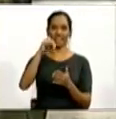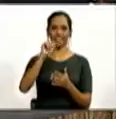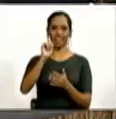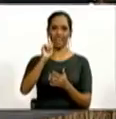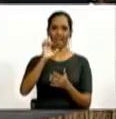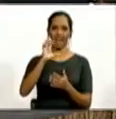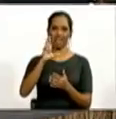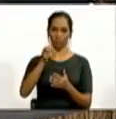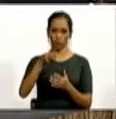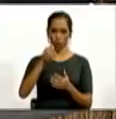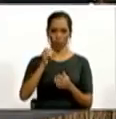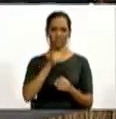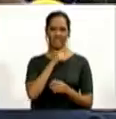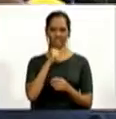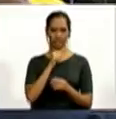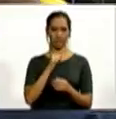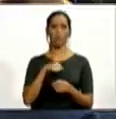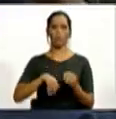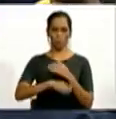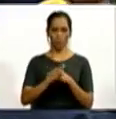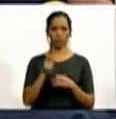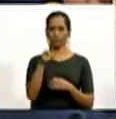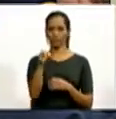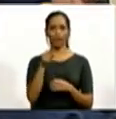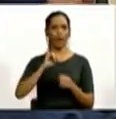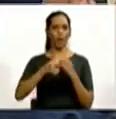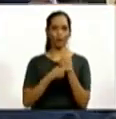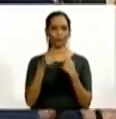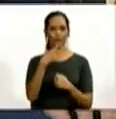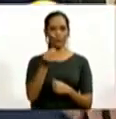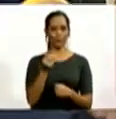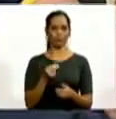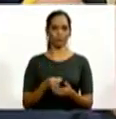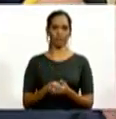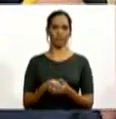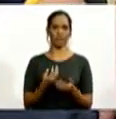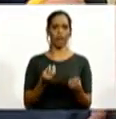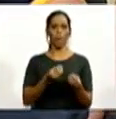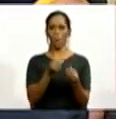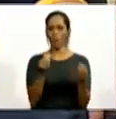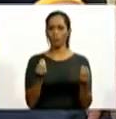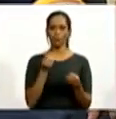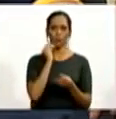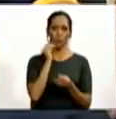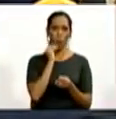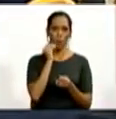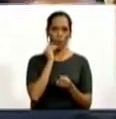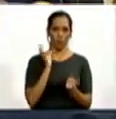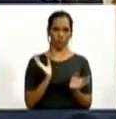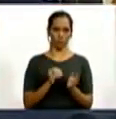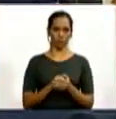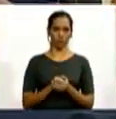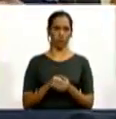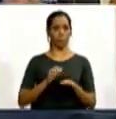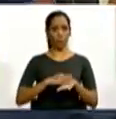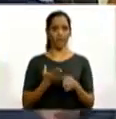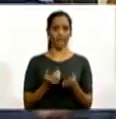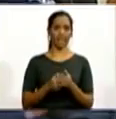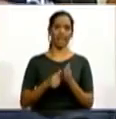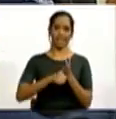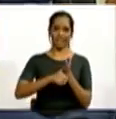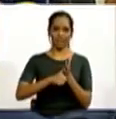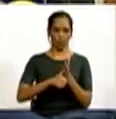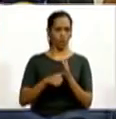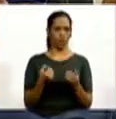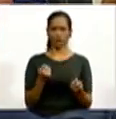puede. Son la parranda de ñoños esto, porque la cédula, y además ñoños pero corruptos, ¿no? Porque la cédula es un procedimiento